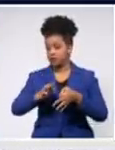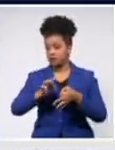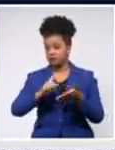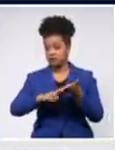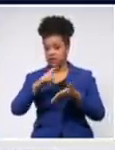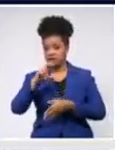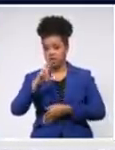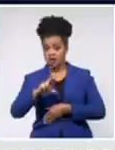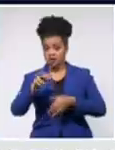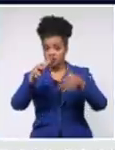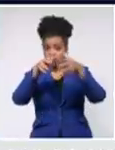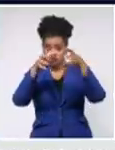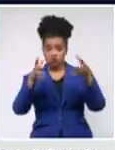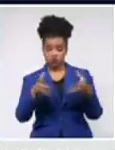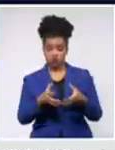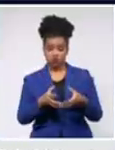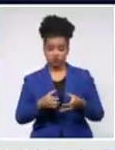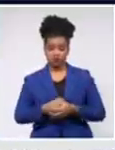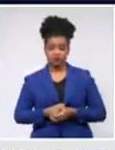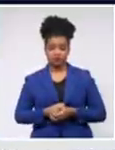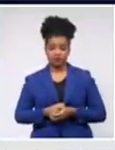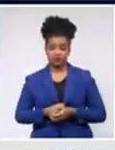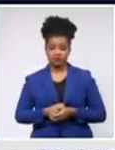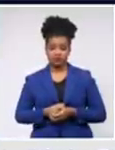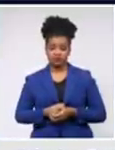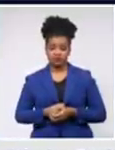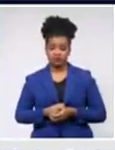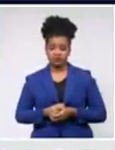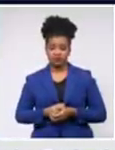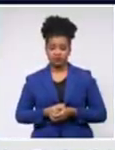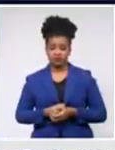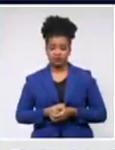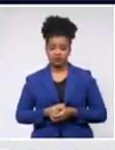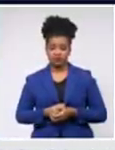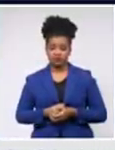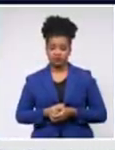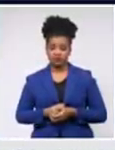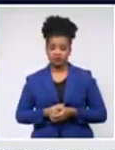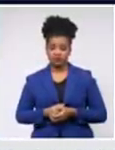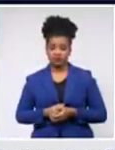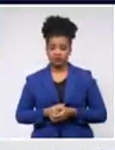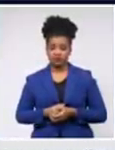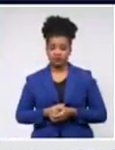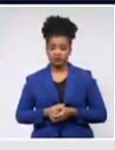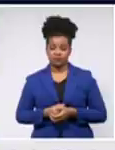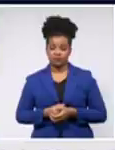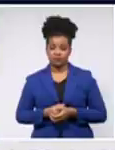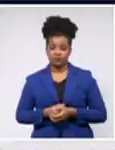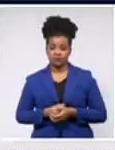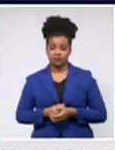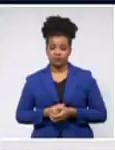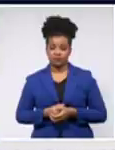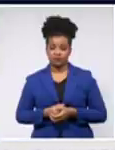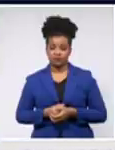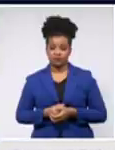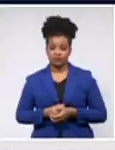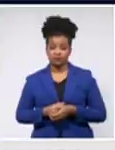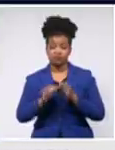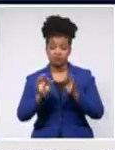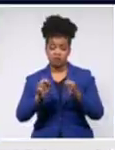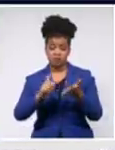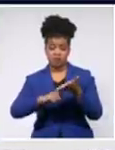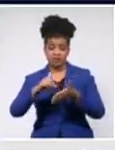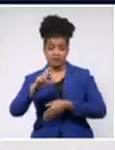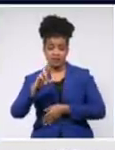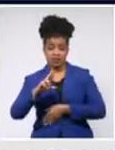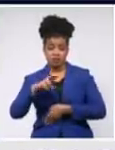mundo es el PCR en tiempo real, que es una prueba de biología molecular.